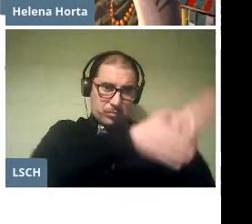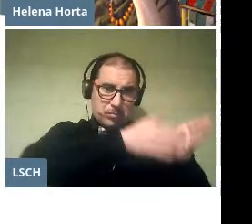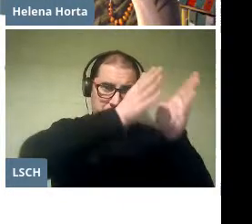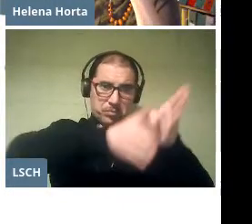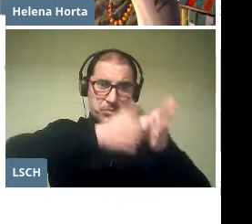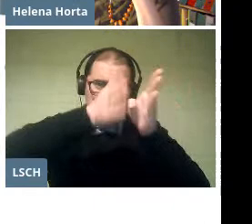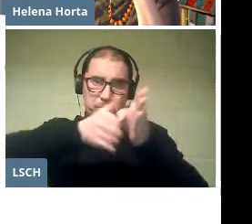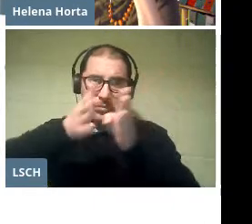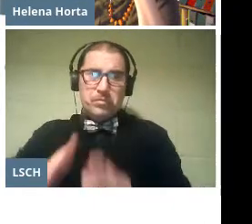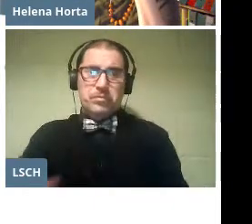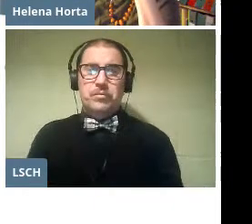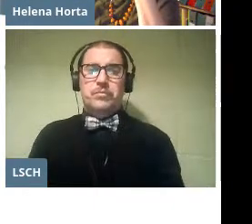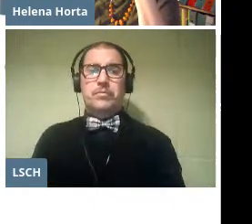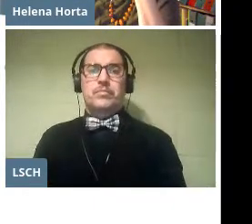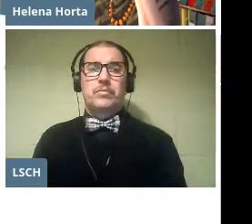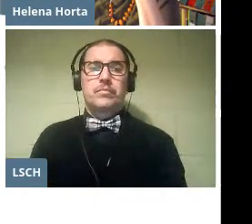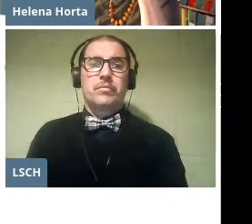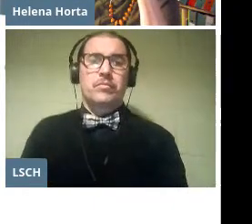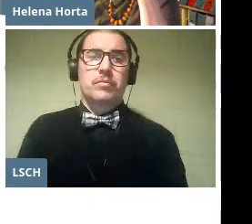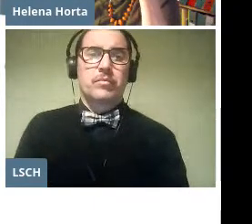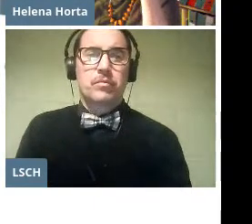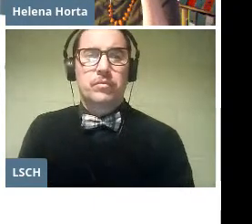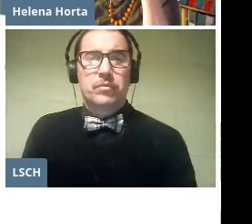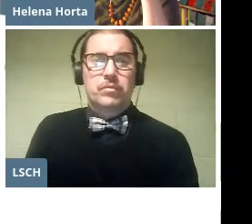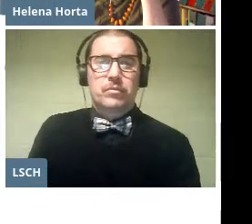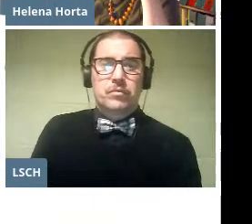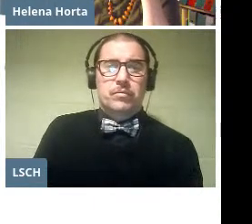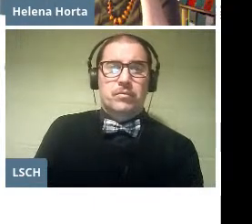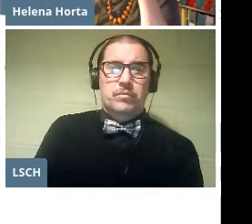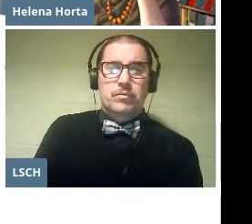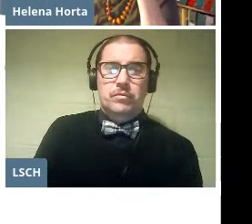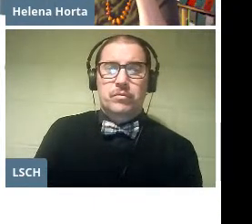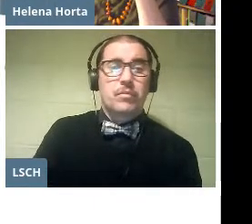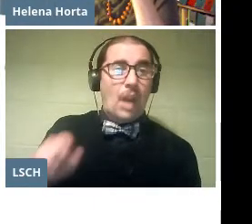listadas. La próxima, por favor.